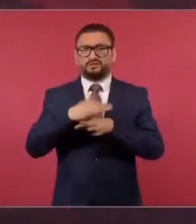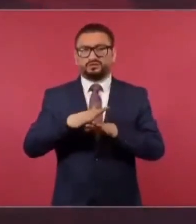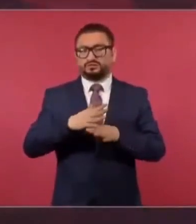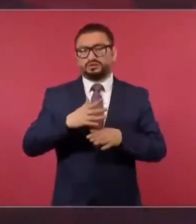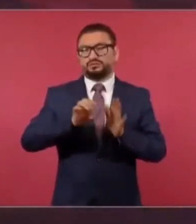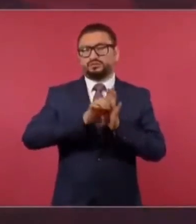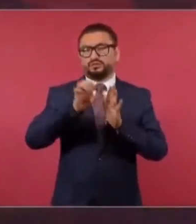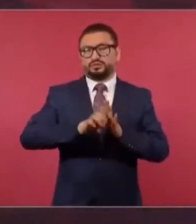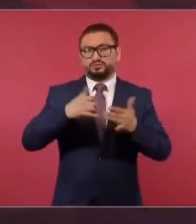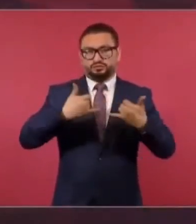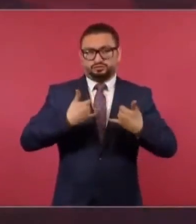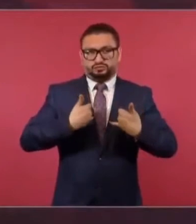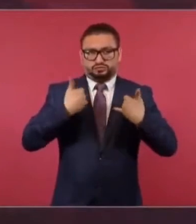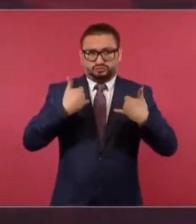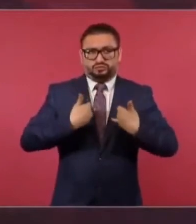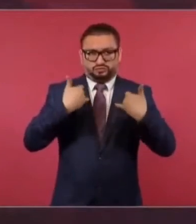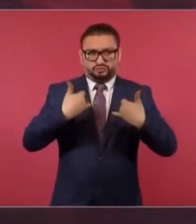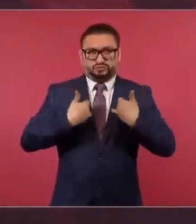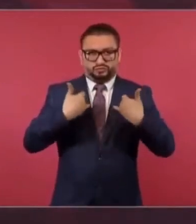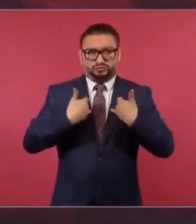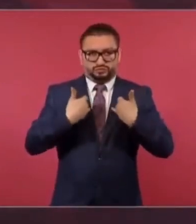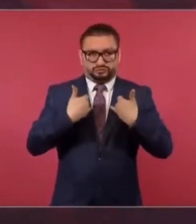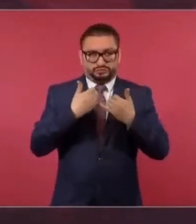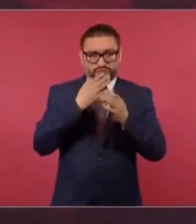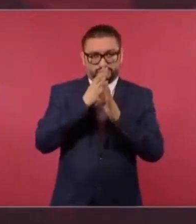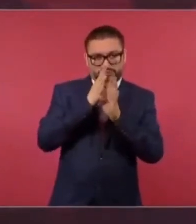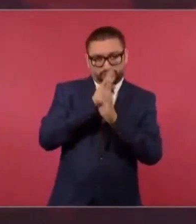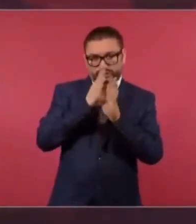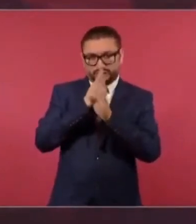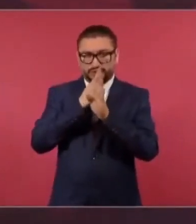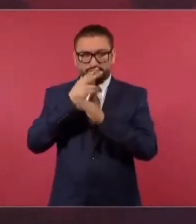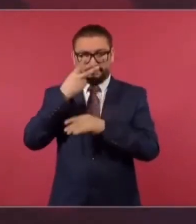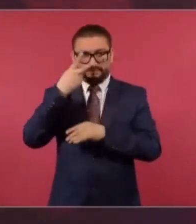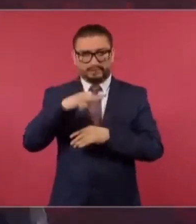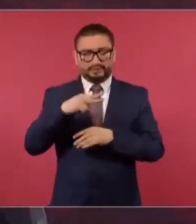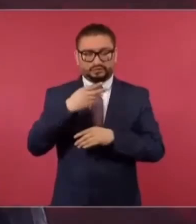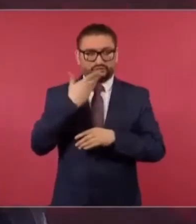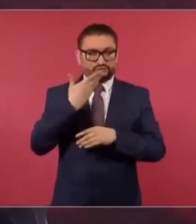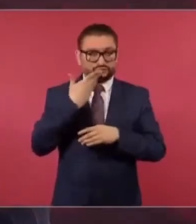joven en el sistema de espionaje mexicano,